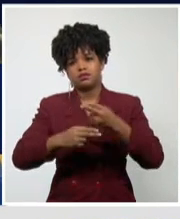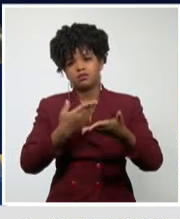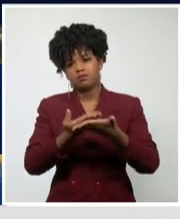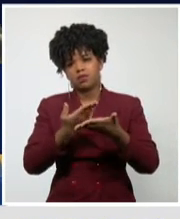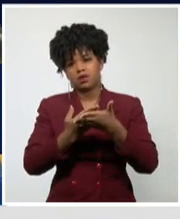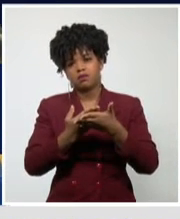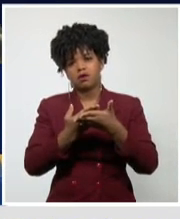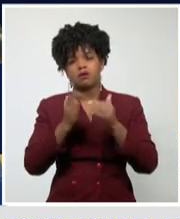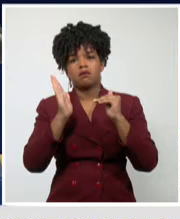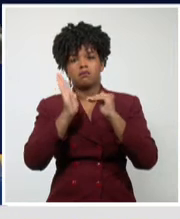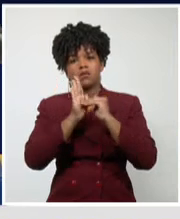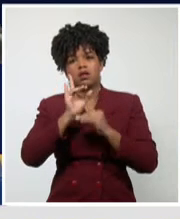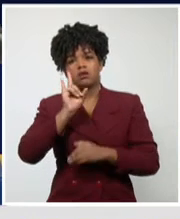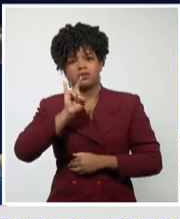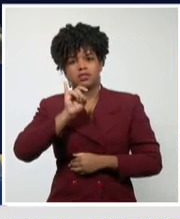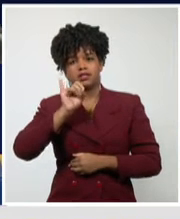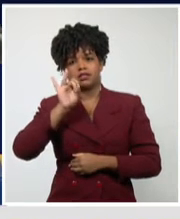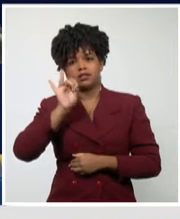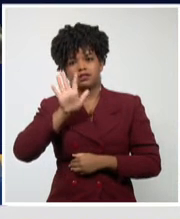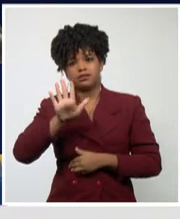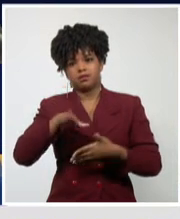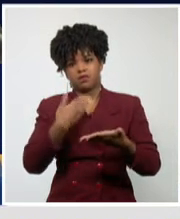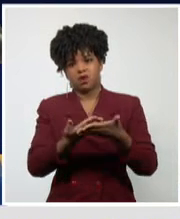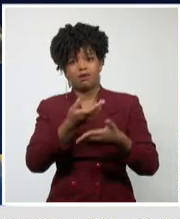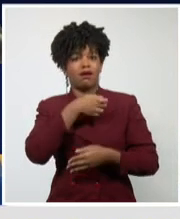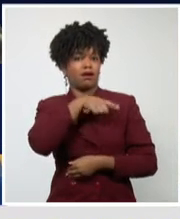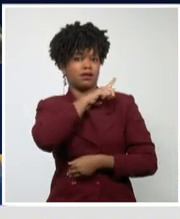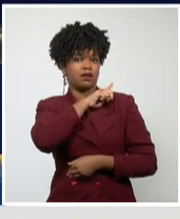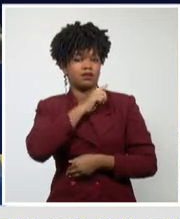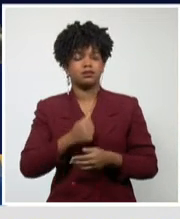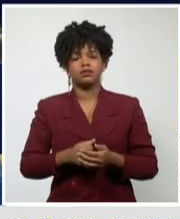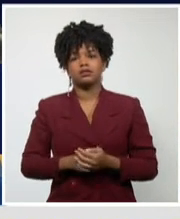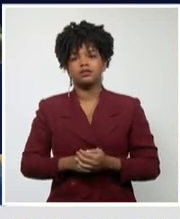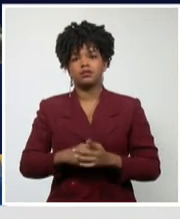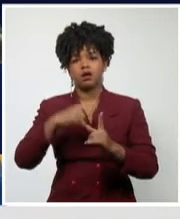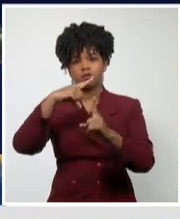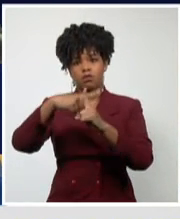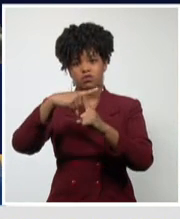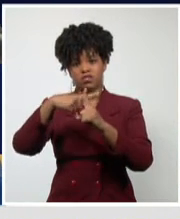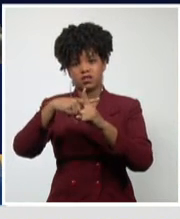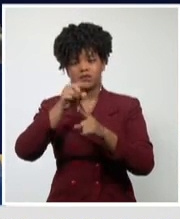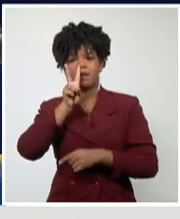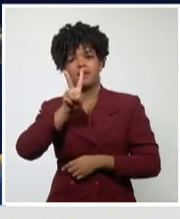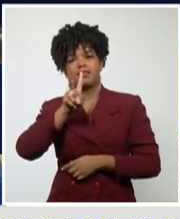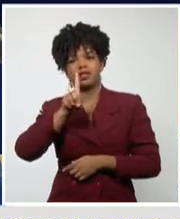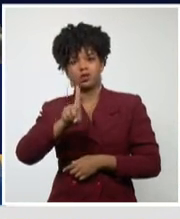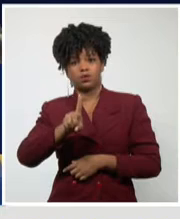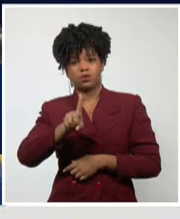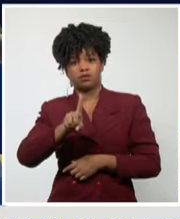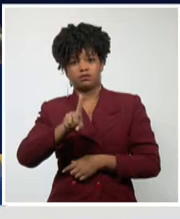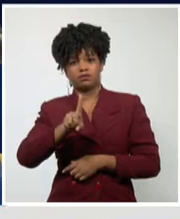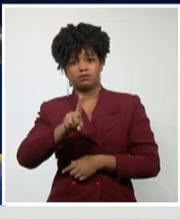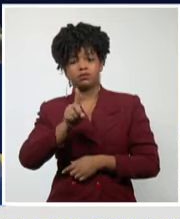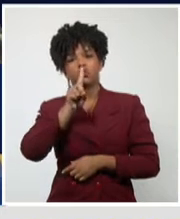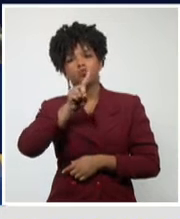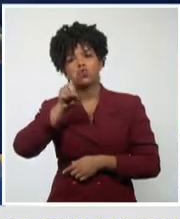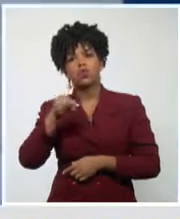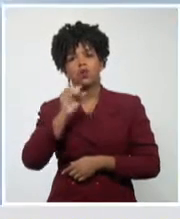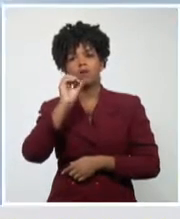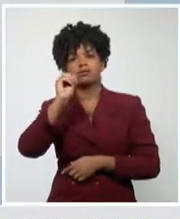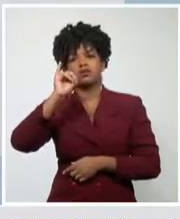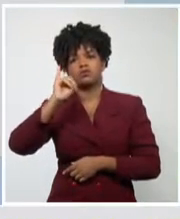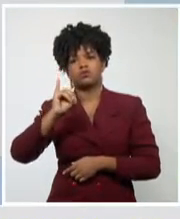1.975 muestras en el día de ayer. Resultaron positivas 21, que es el